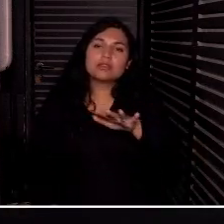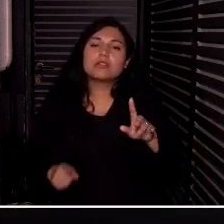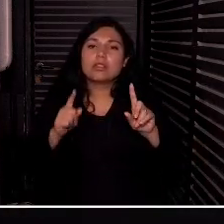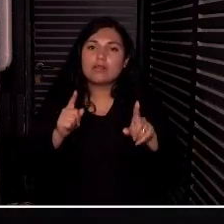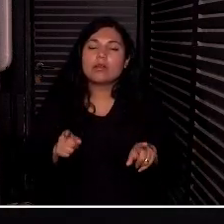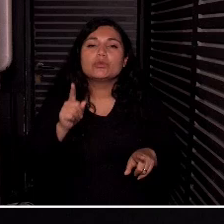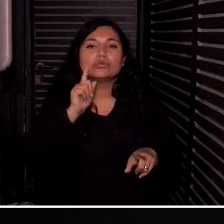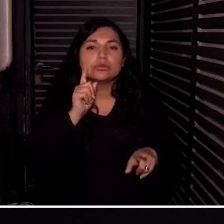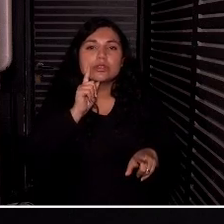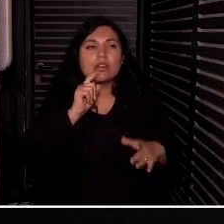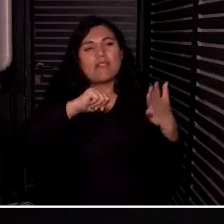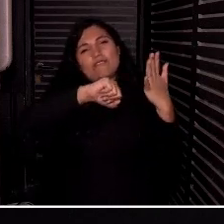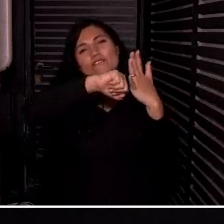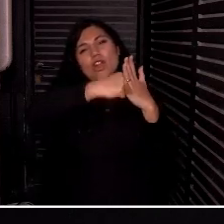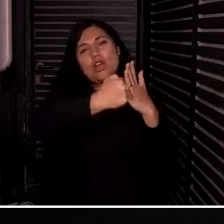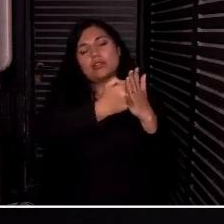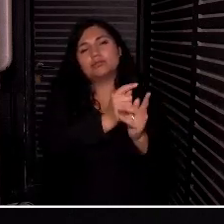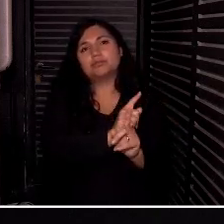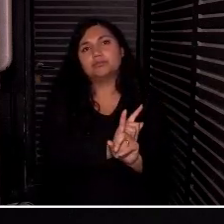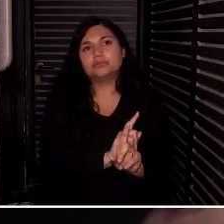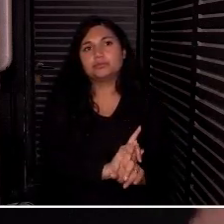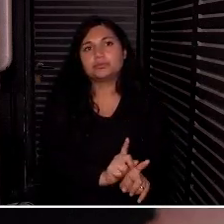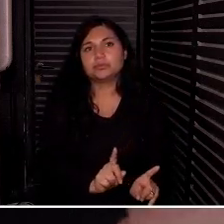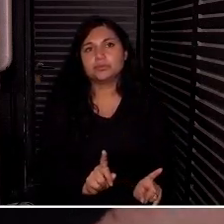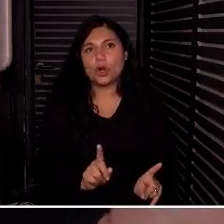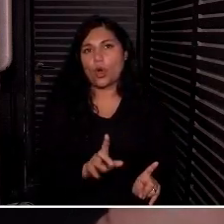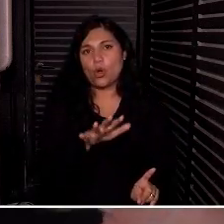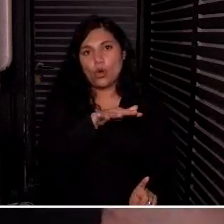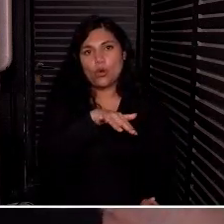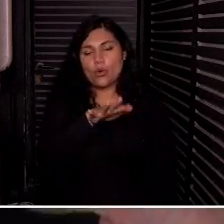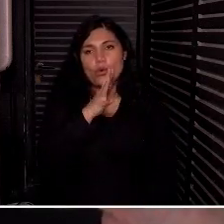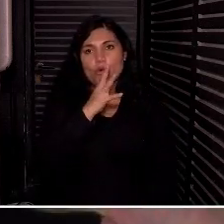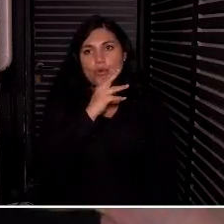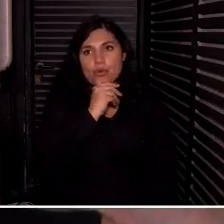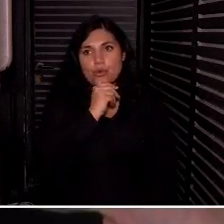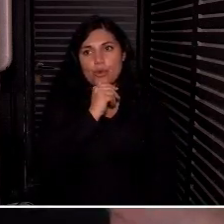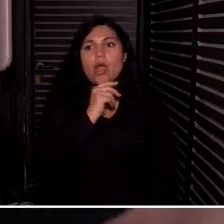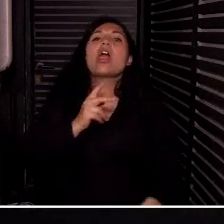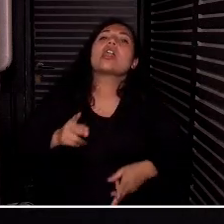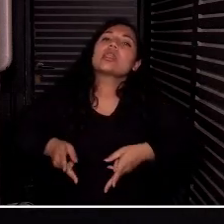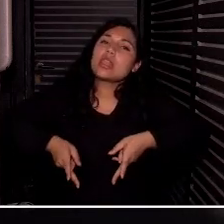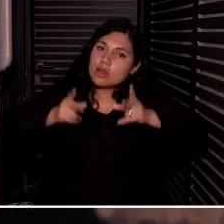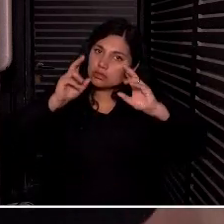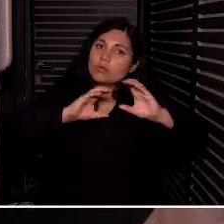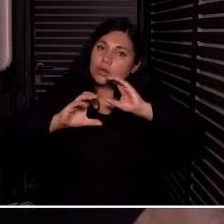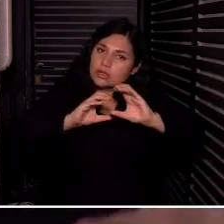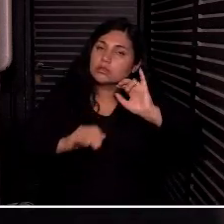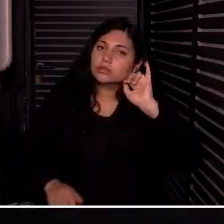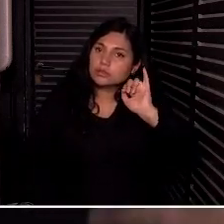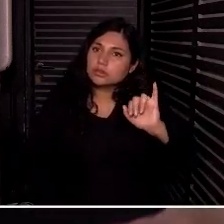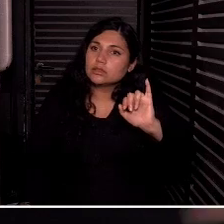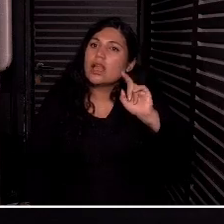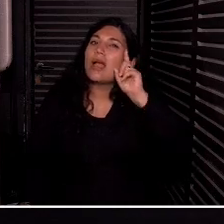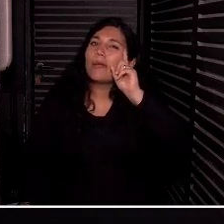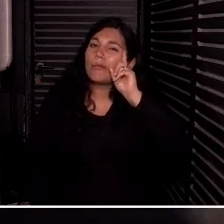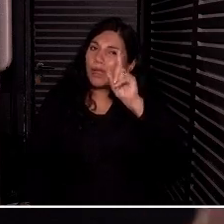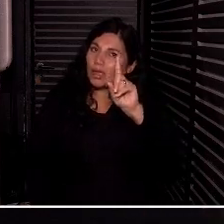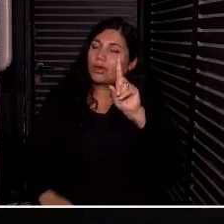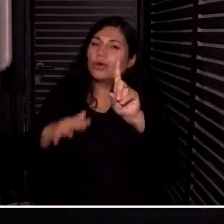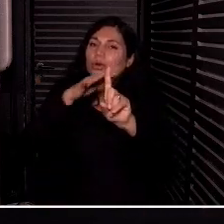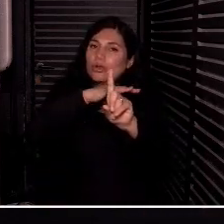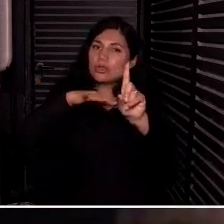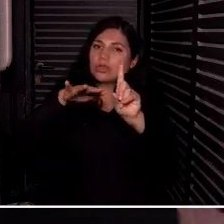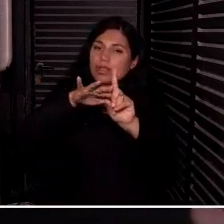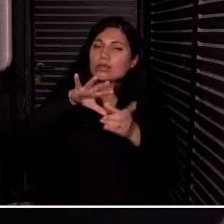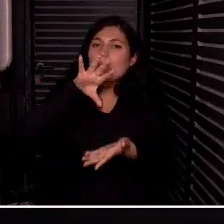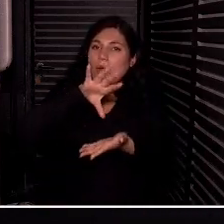bloquear al otro Entonces sí derecho a la comunicación pero pero en en un contexto en un país